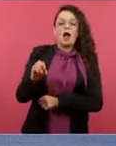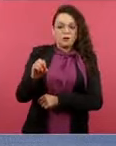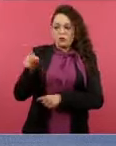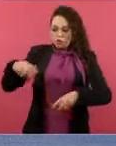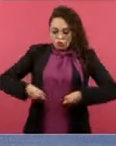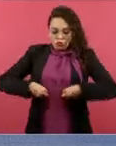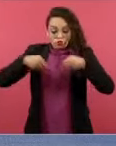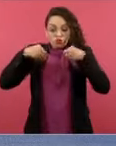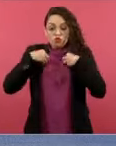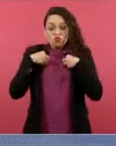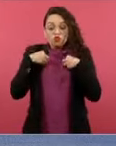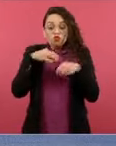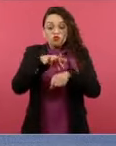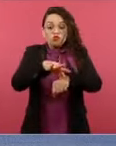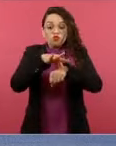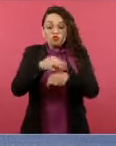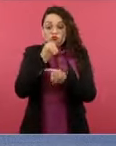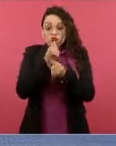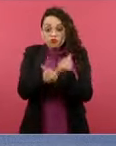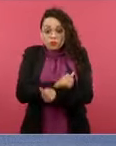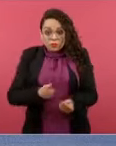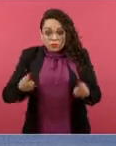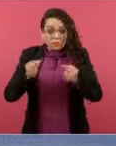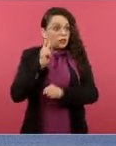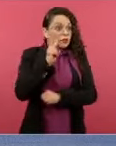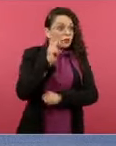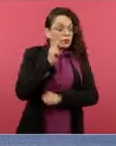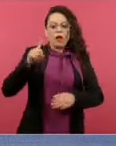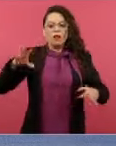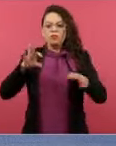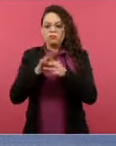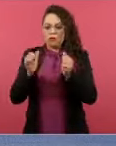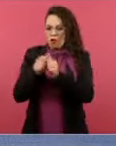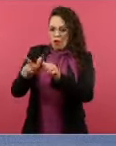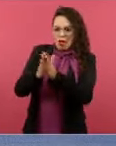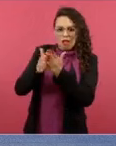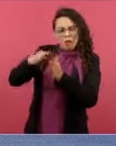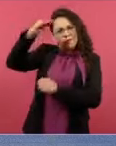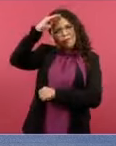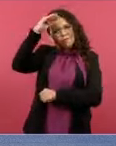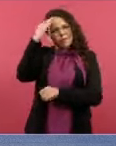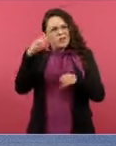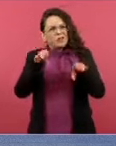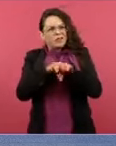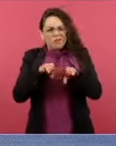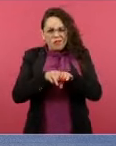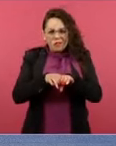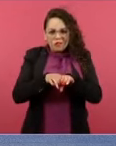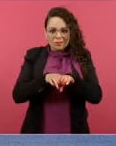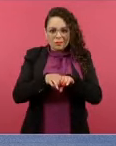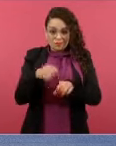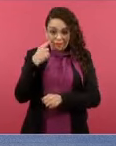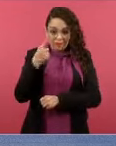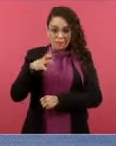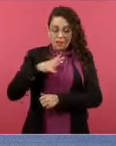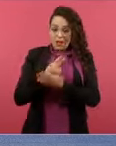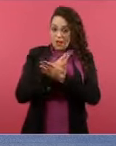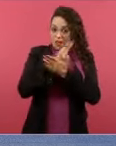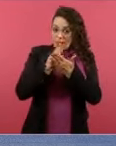los niños. Bueno, pues ya el proyecto en sí, aquí tienen el dibujo, vean, hay 2